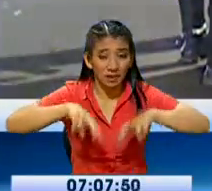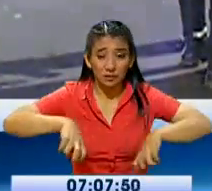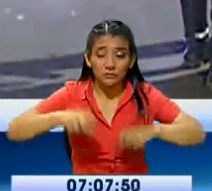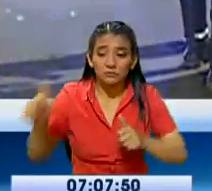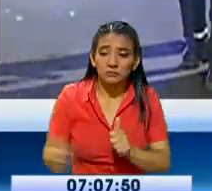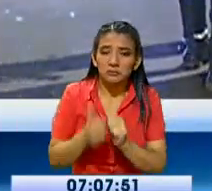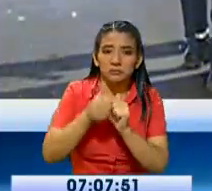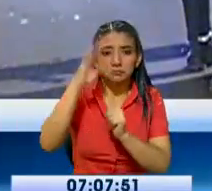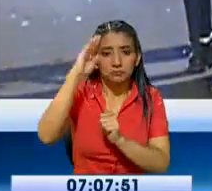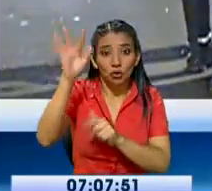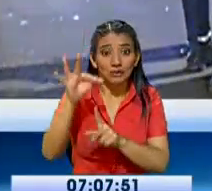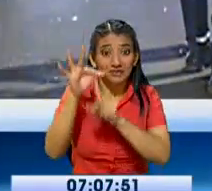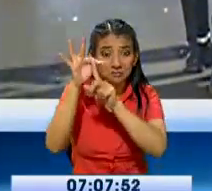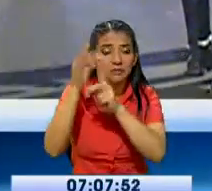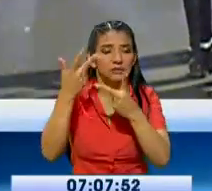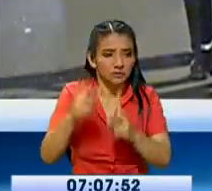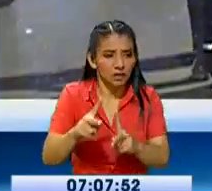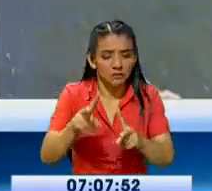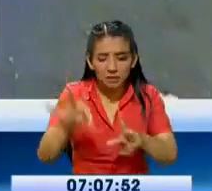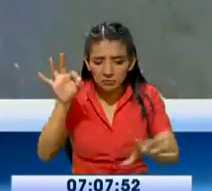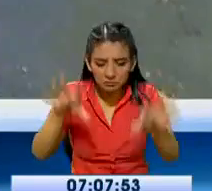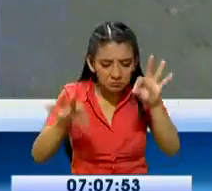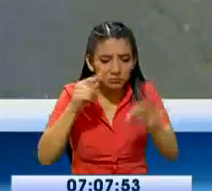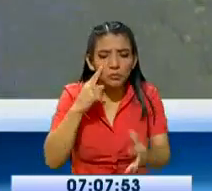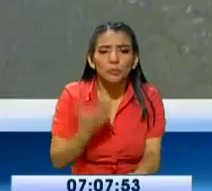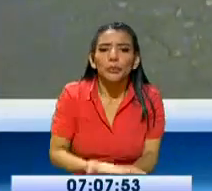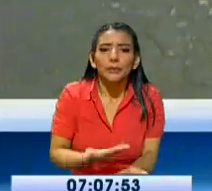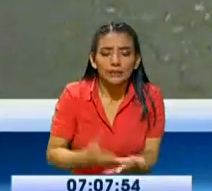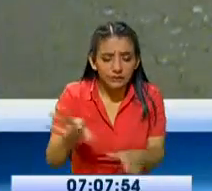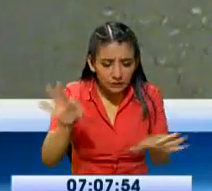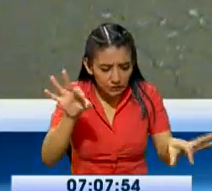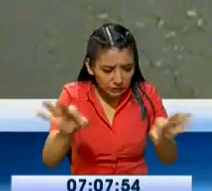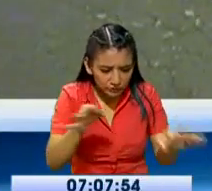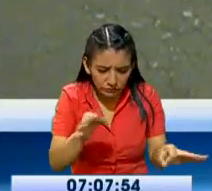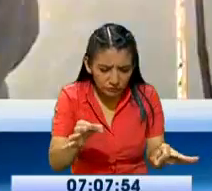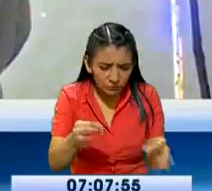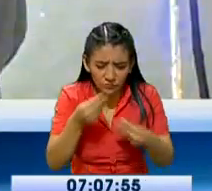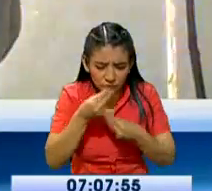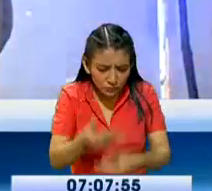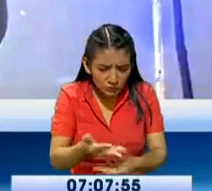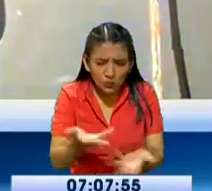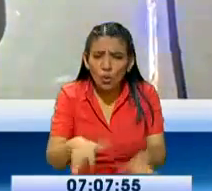de criminalística, recogieron las pericias necesarias que les permitan dilucidar el